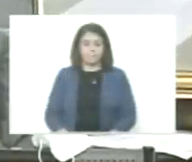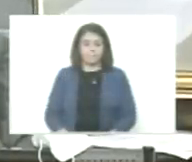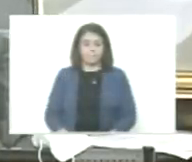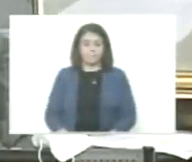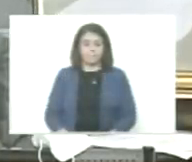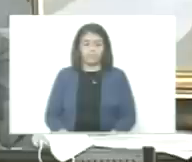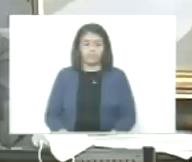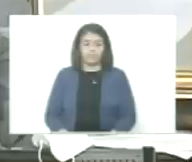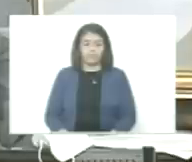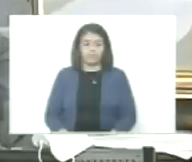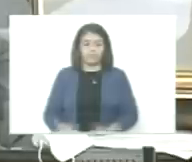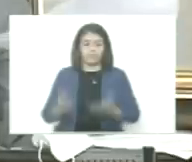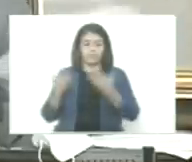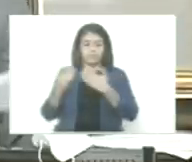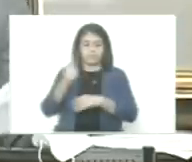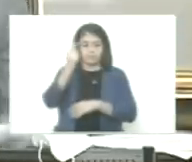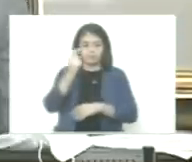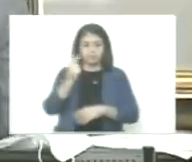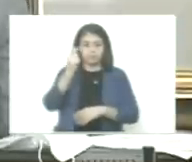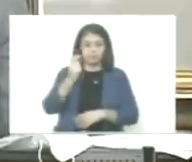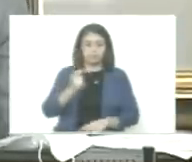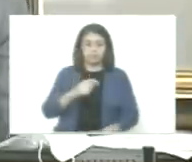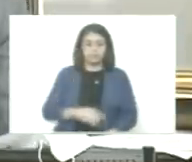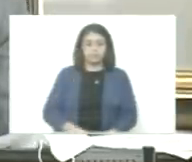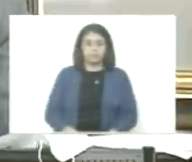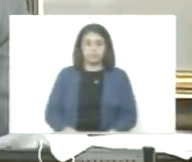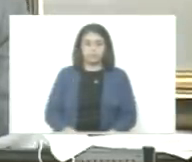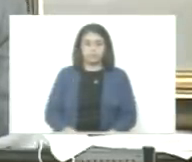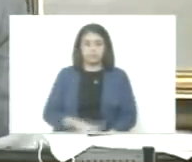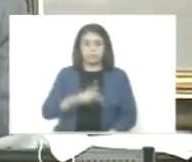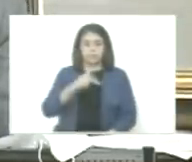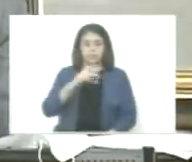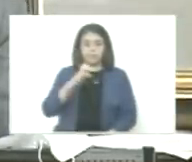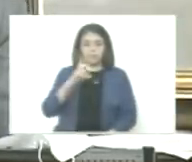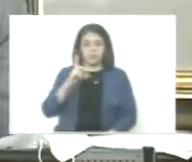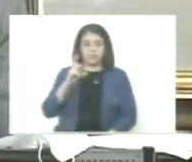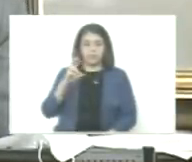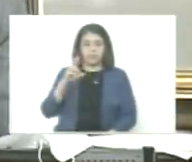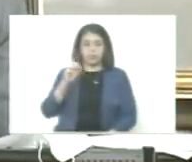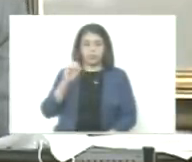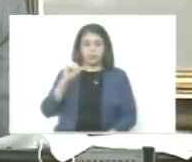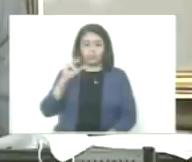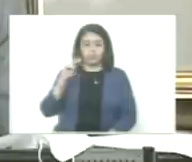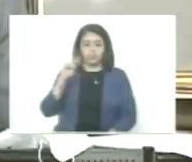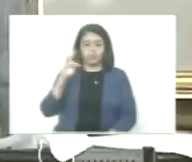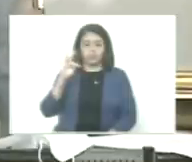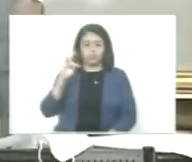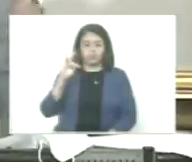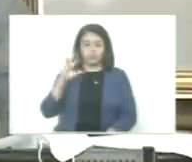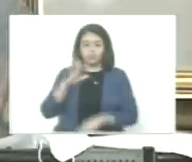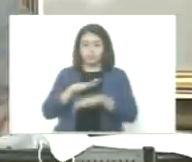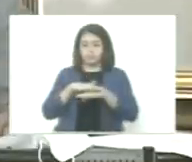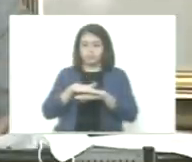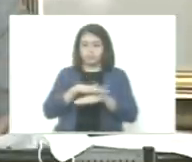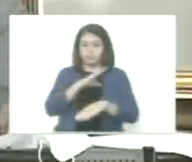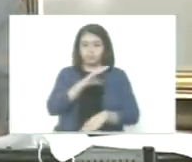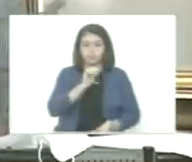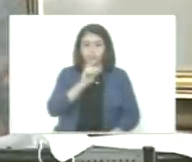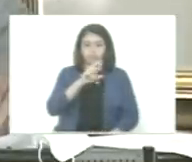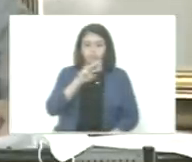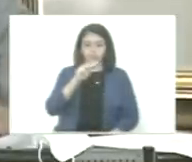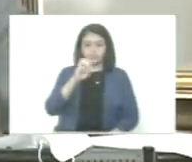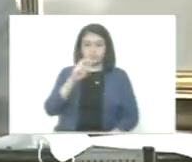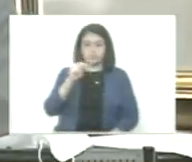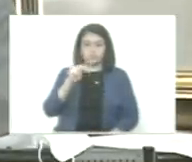Perdón, dejo en el derecho de palabra al diputado Pedro Infante. No, diputada Carmen Serpa.